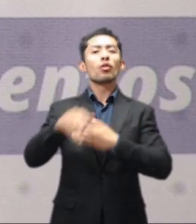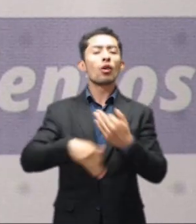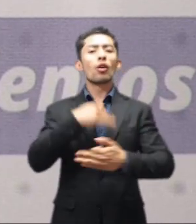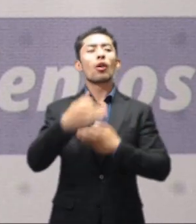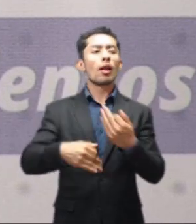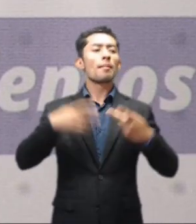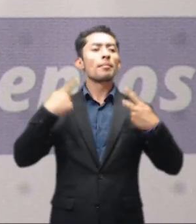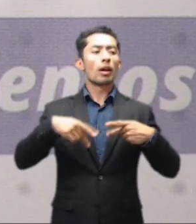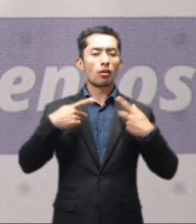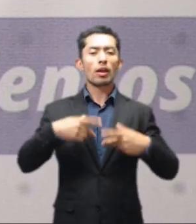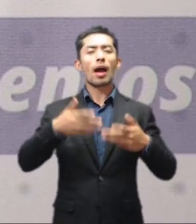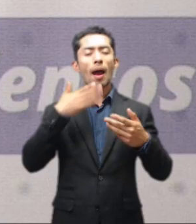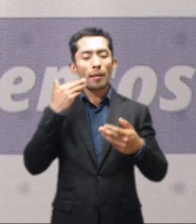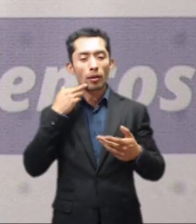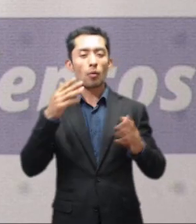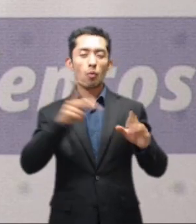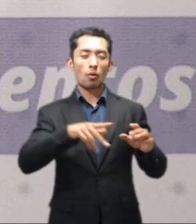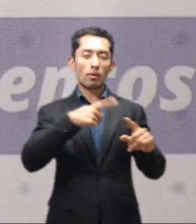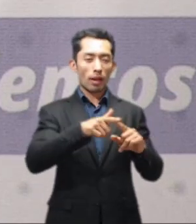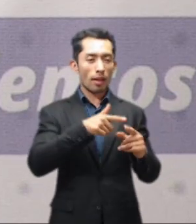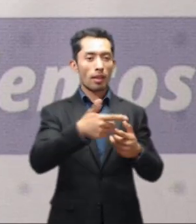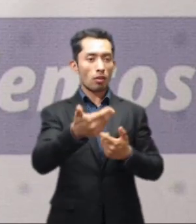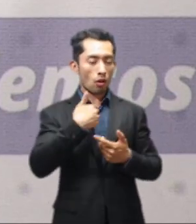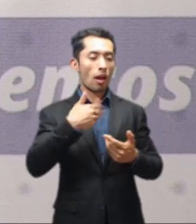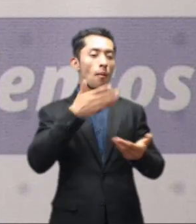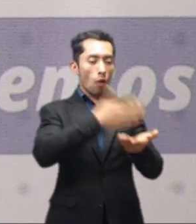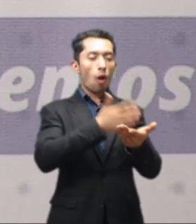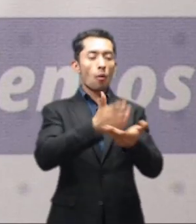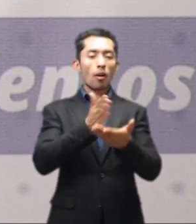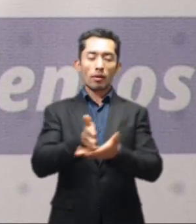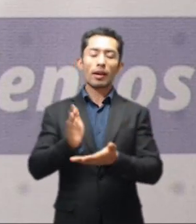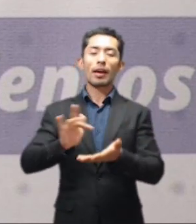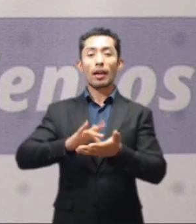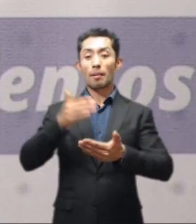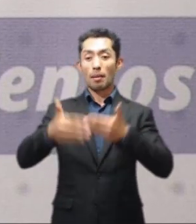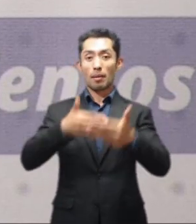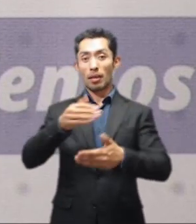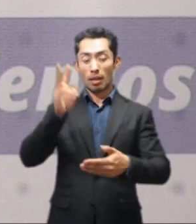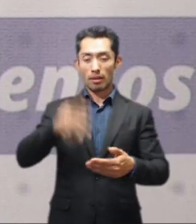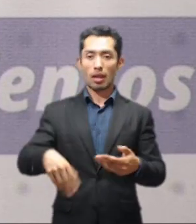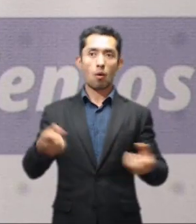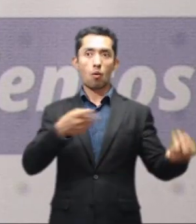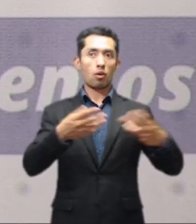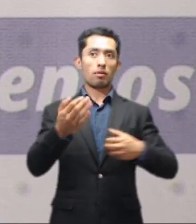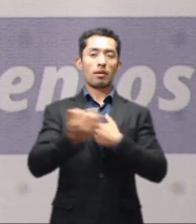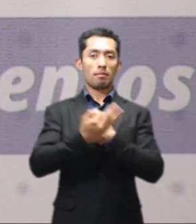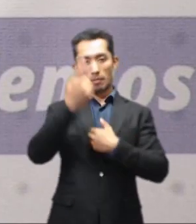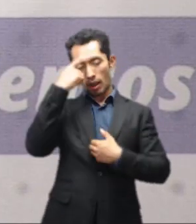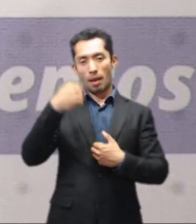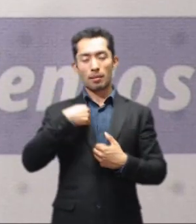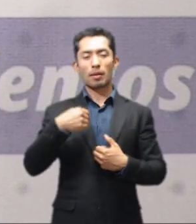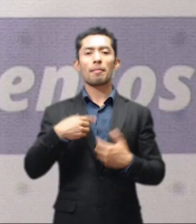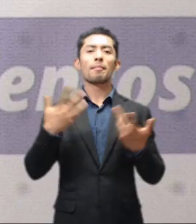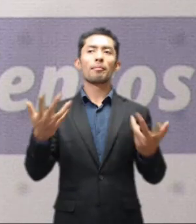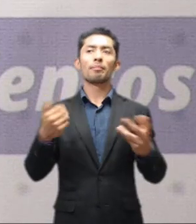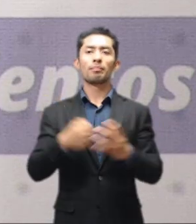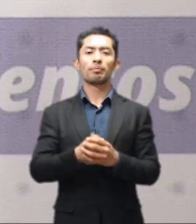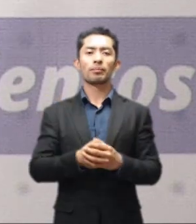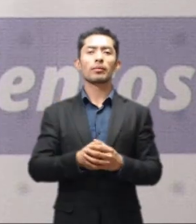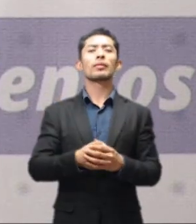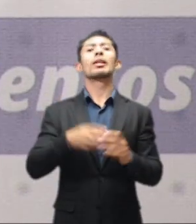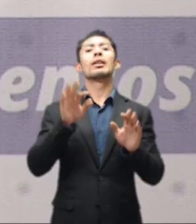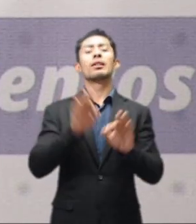todos los que me han recibido en sus comunidades realmente este proceso ha sido enriquecedor para mí es